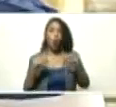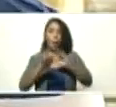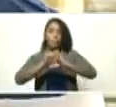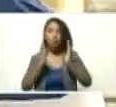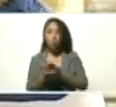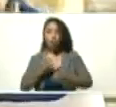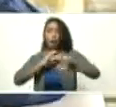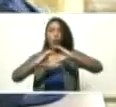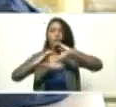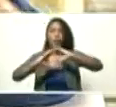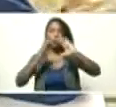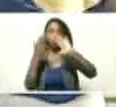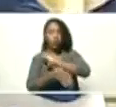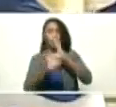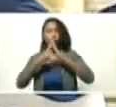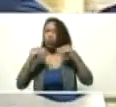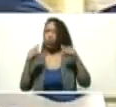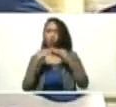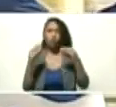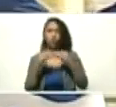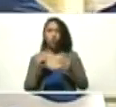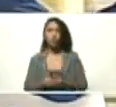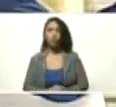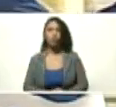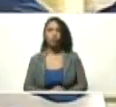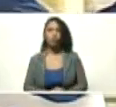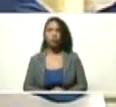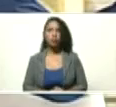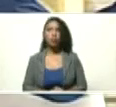comunicaciones. Todo.